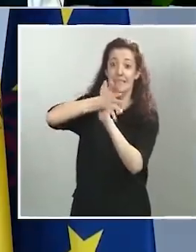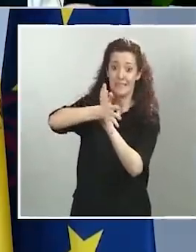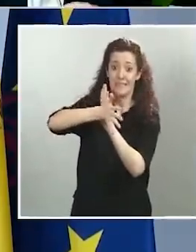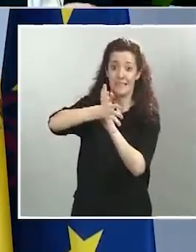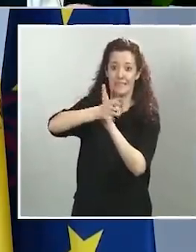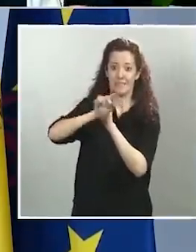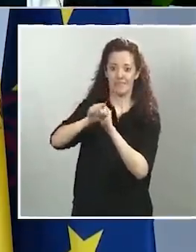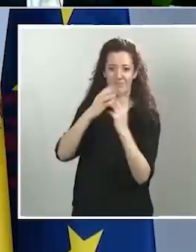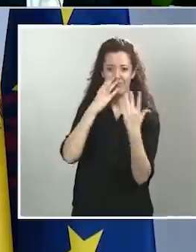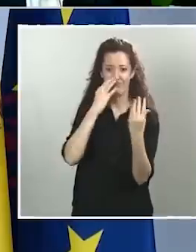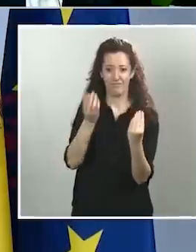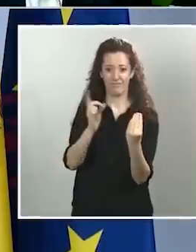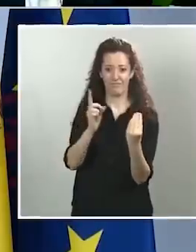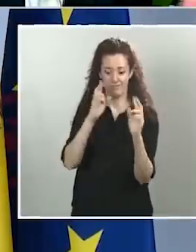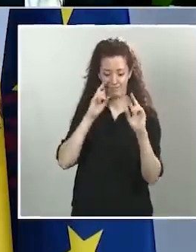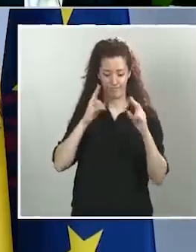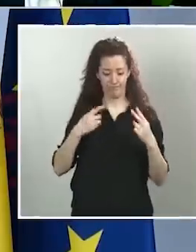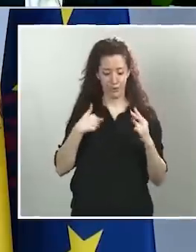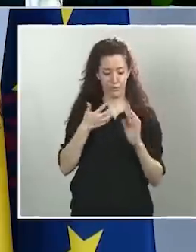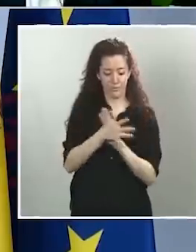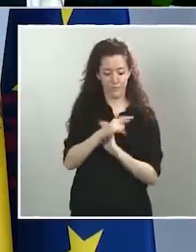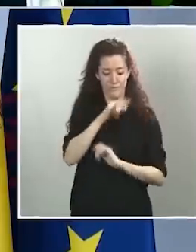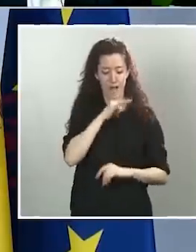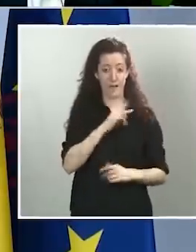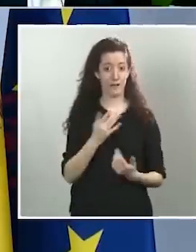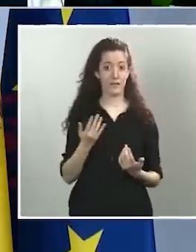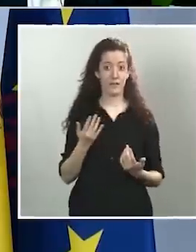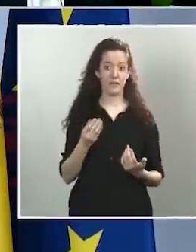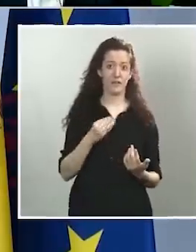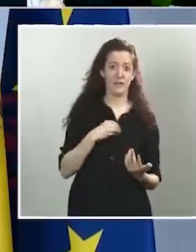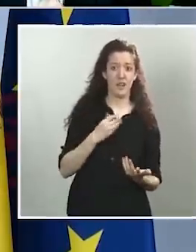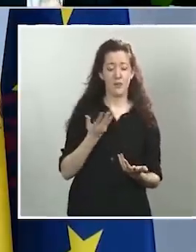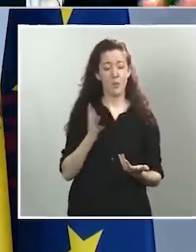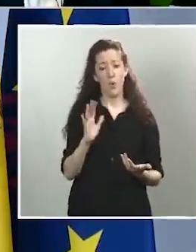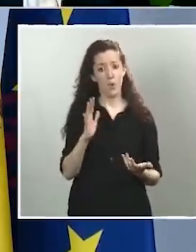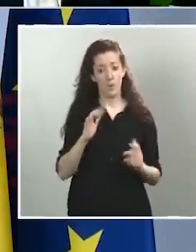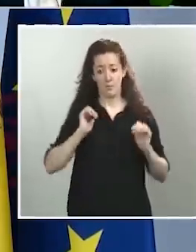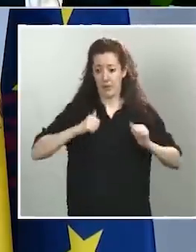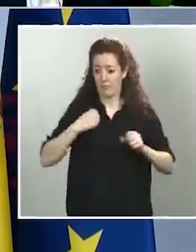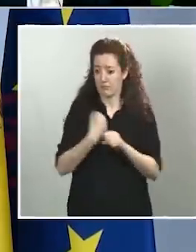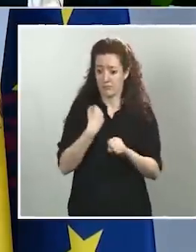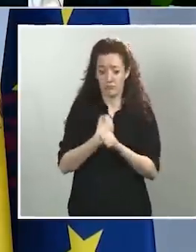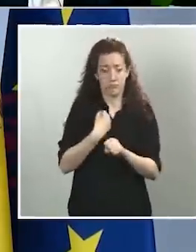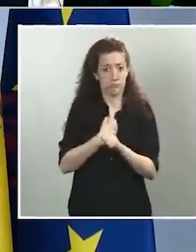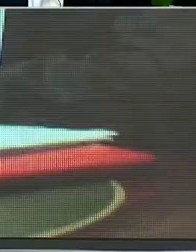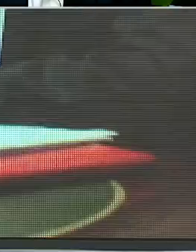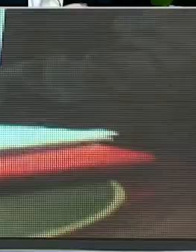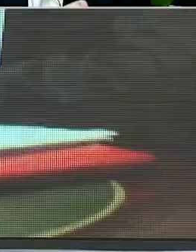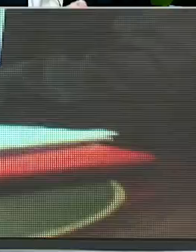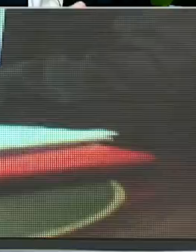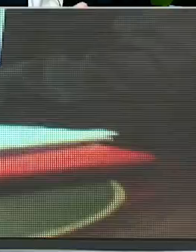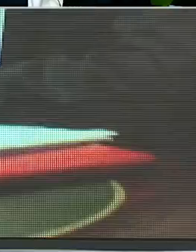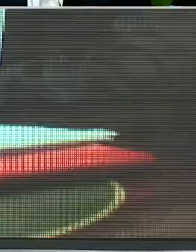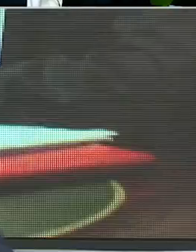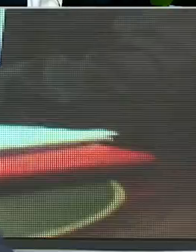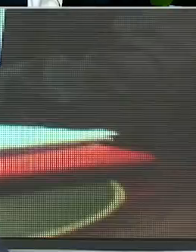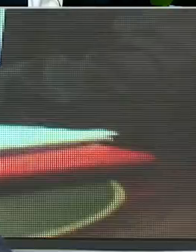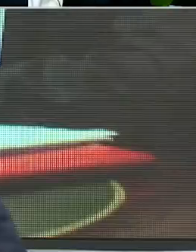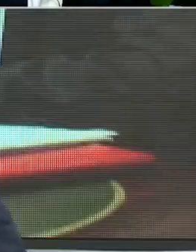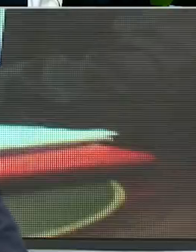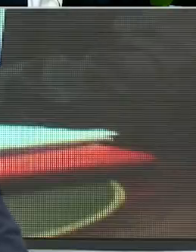35% de las defunciones se hayan producido en residencias de ancianos. Del todo inaceptable. Bueno, llegará el tiempo de las